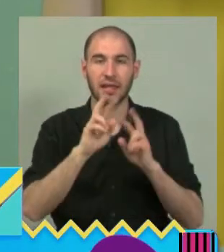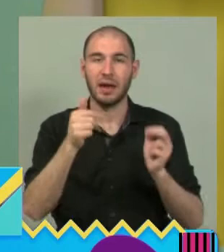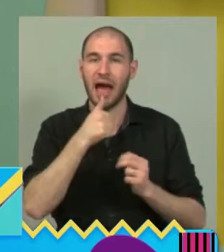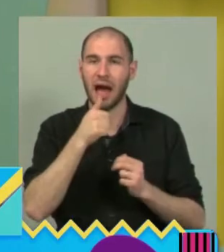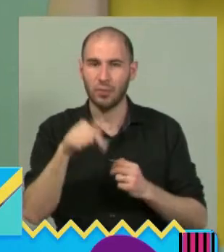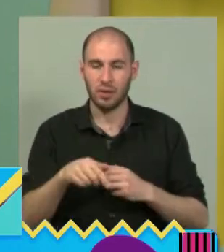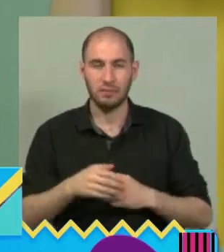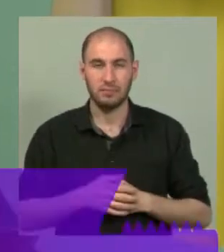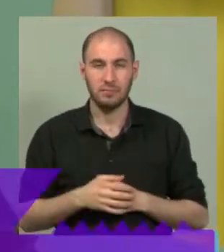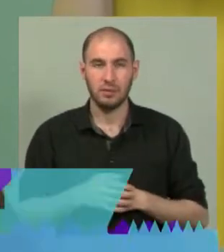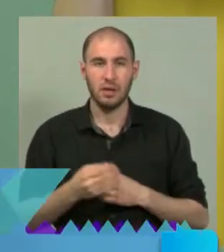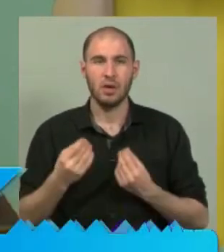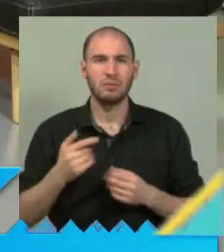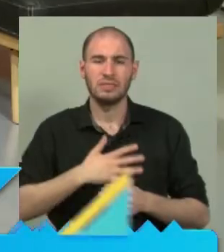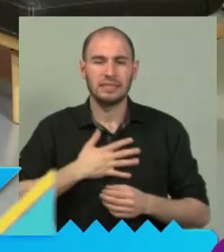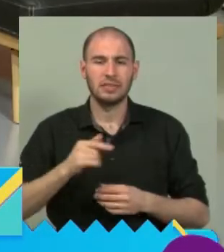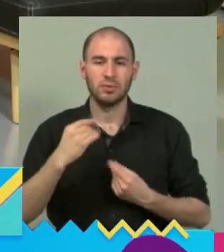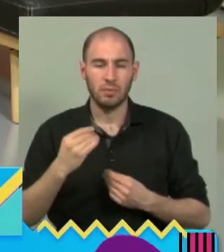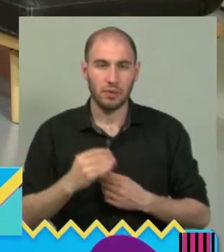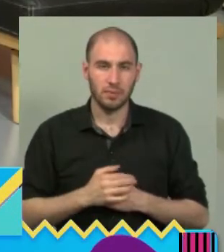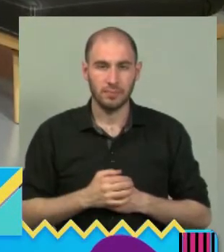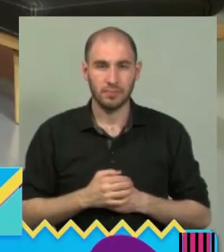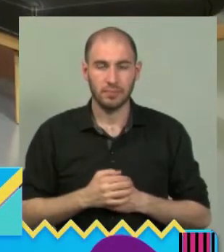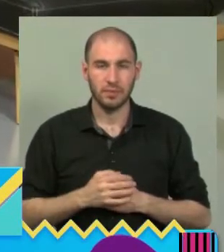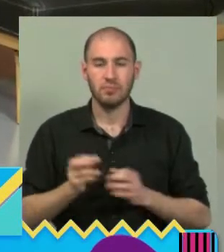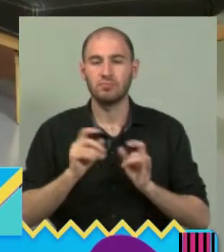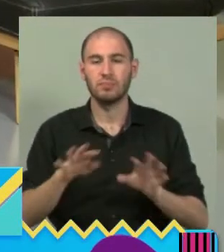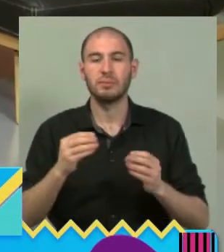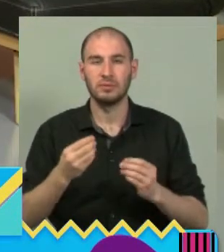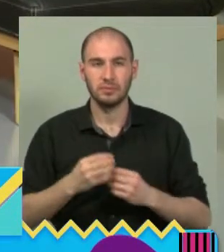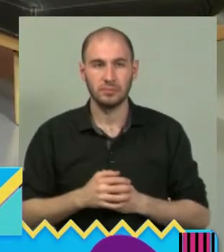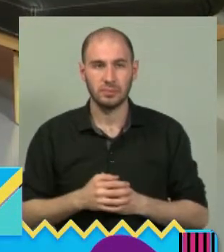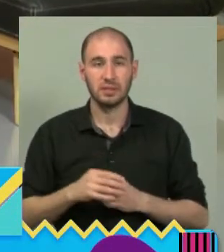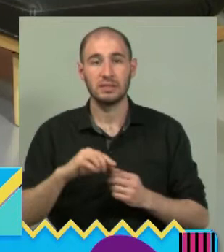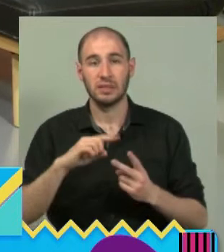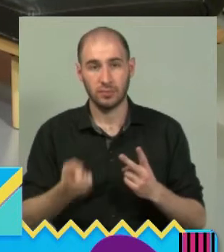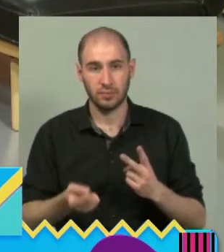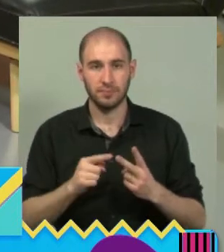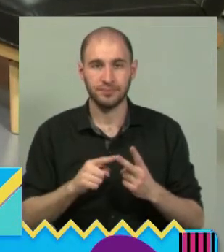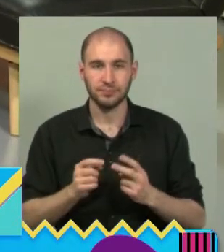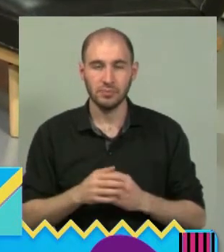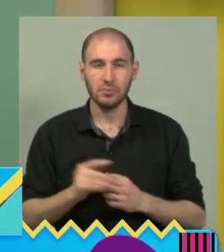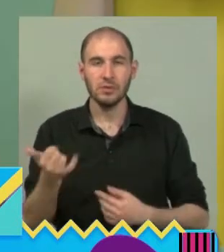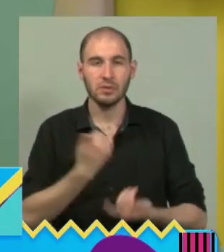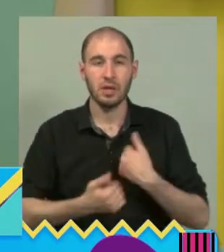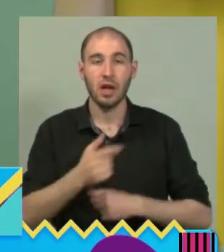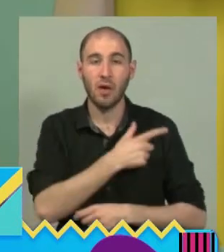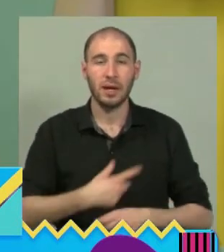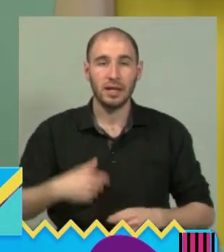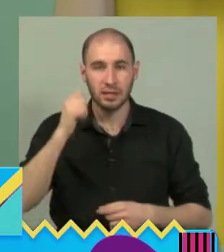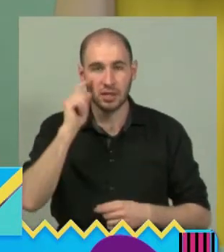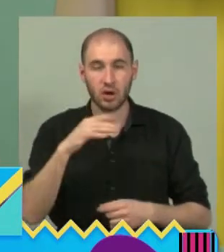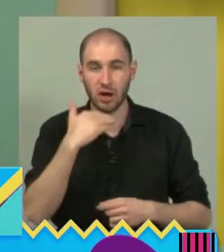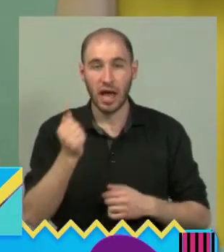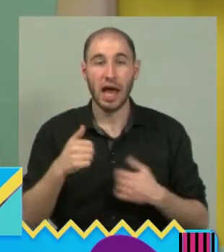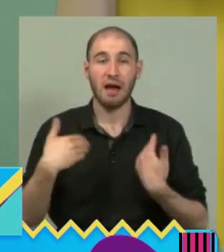agua, ¿no? Cómo lo vivieron eso y cuáles son las repercusiones que tuvo. Y en segundo lugar, cuando hablabas de que el gobernador Gioja en su momento se